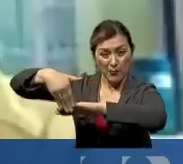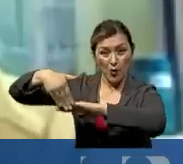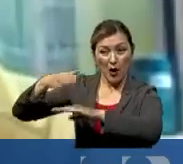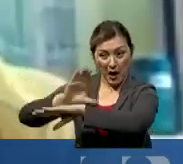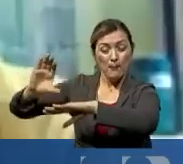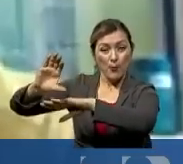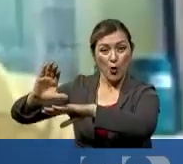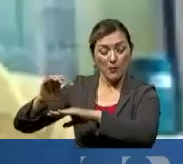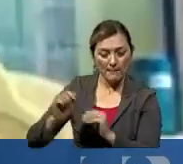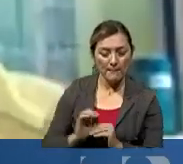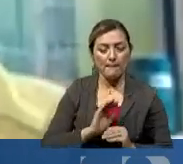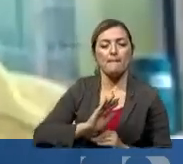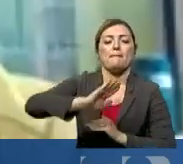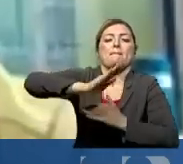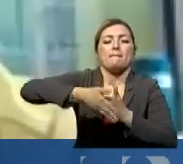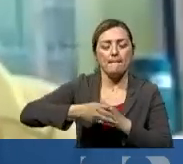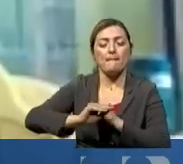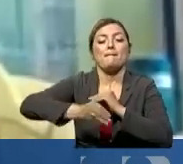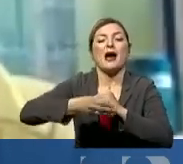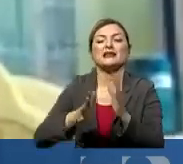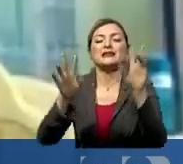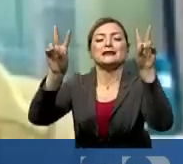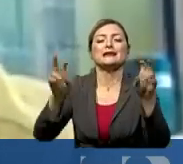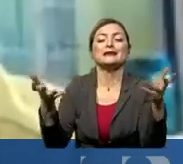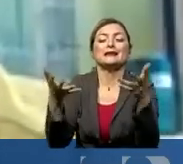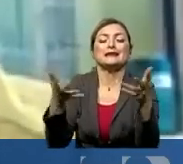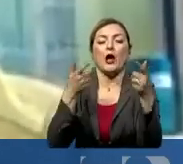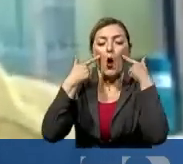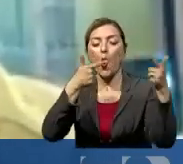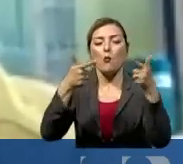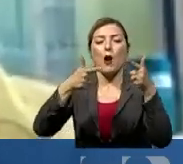trabajando, están monitoreando 17